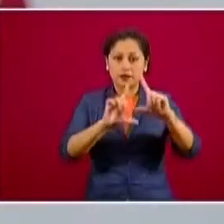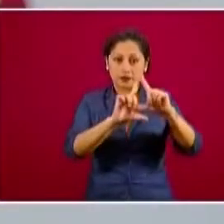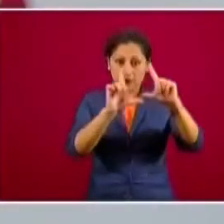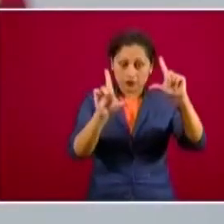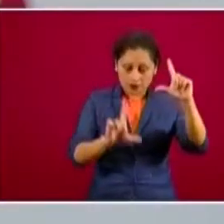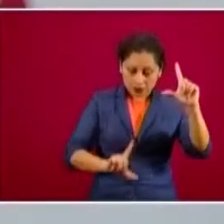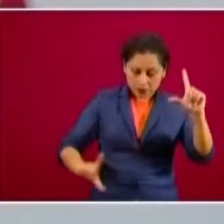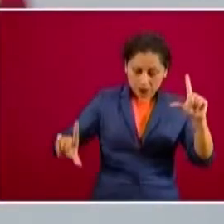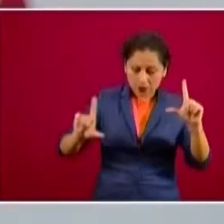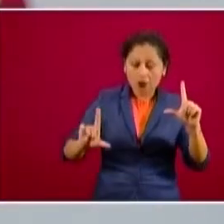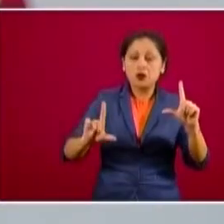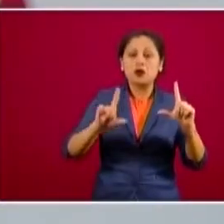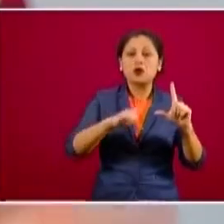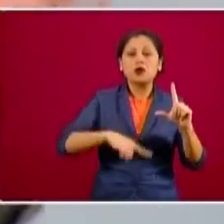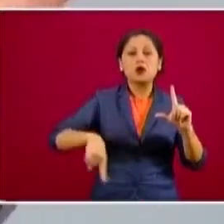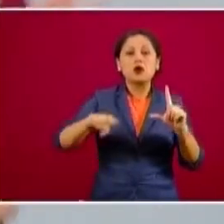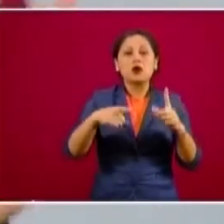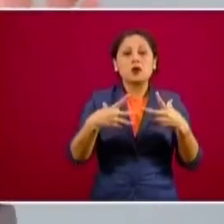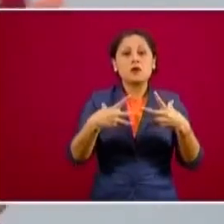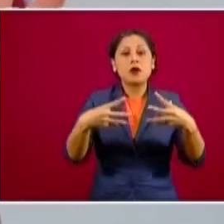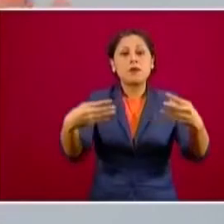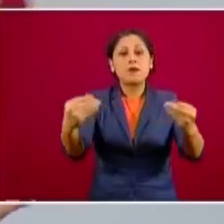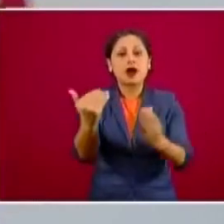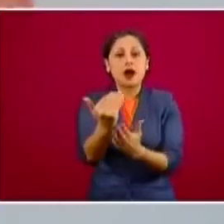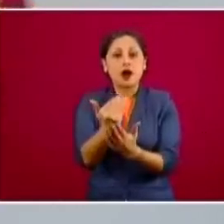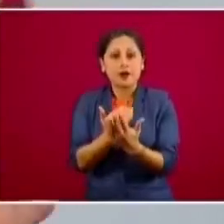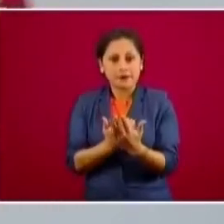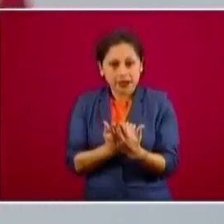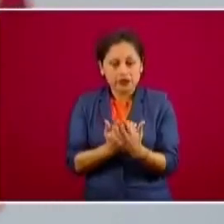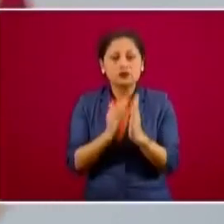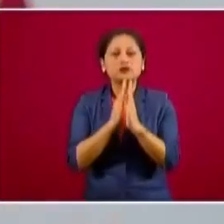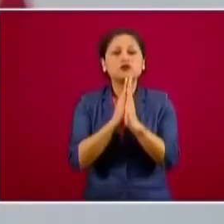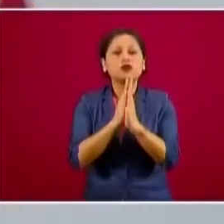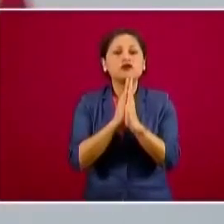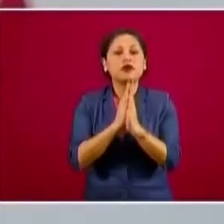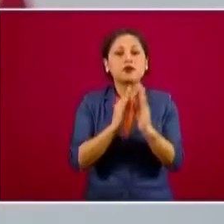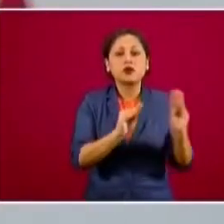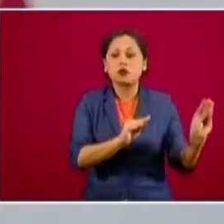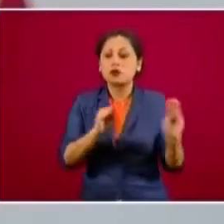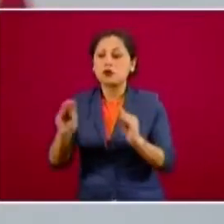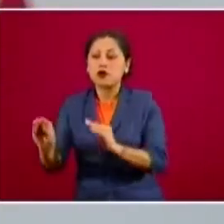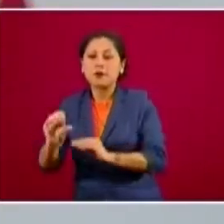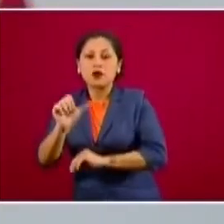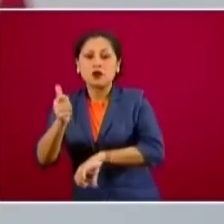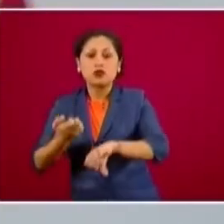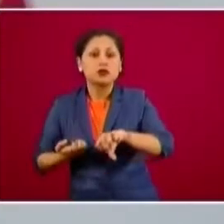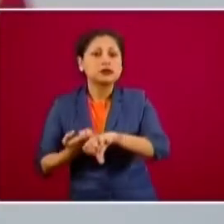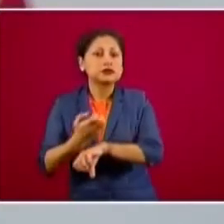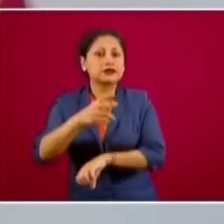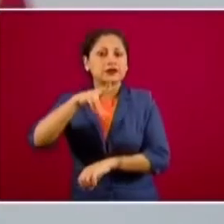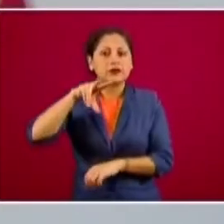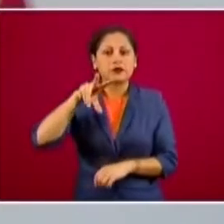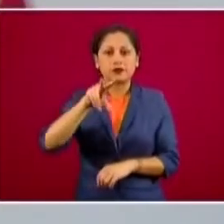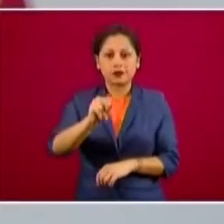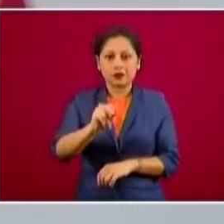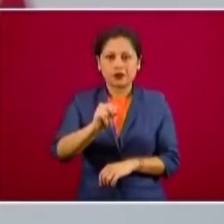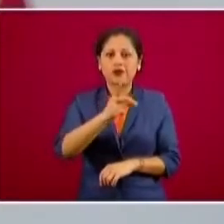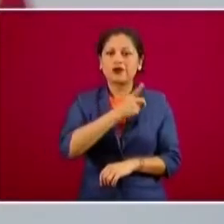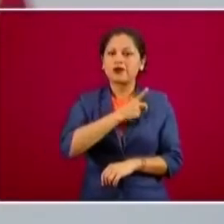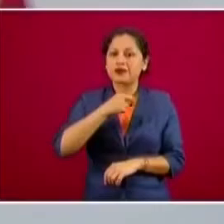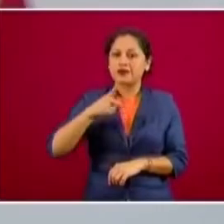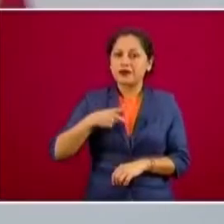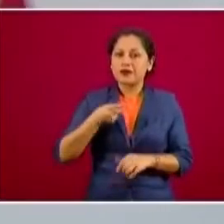o nula transmisión permanezcan en esa zona de baja o nula transmisión que no se desplacen a zonas de mayor transmisión